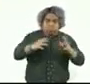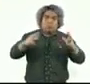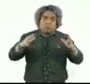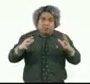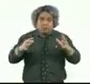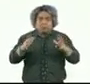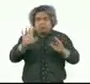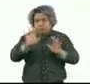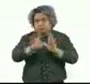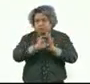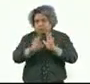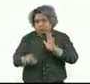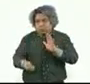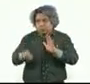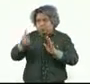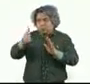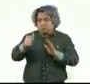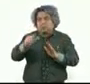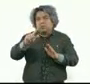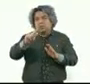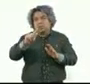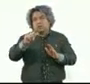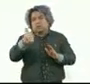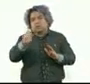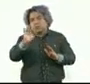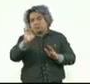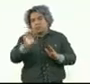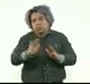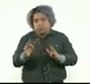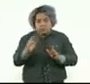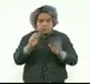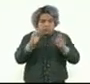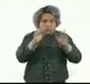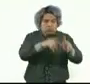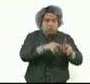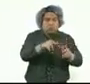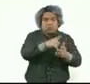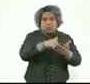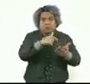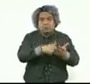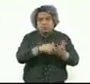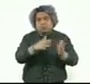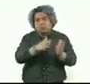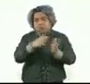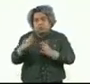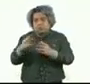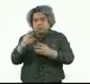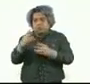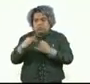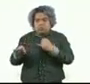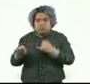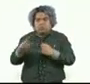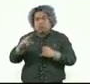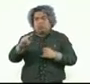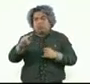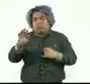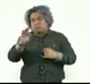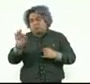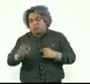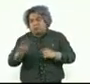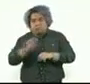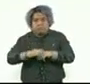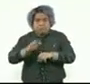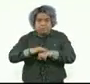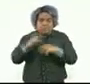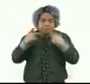ejemplo, llegaron cerca del 76% de las personas que esperábamos a las sedes, y en los últimos dos días ya superamos el 80% de la convocatoria.